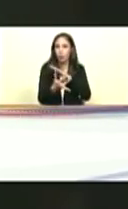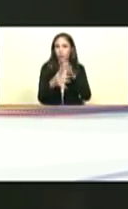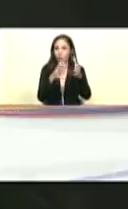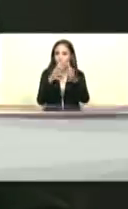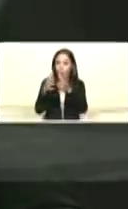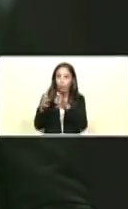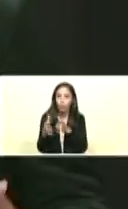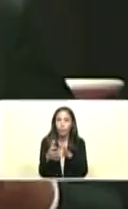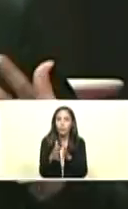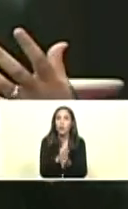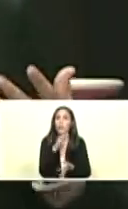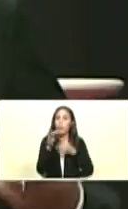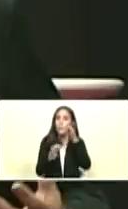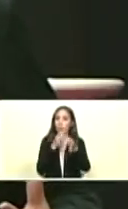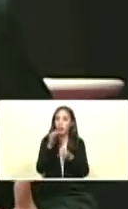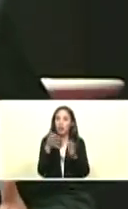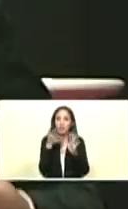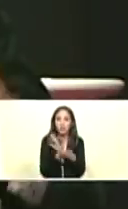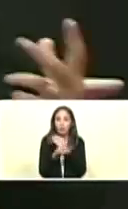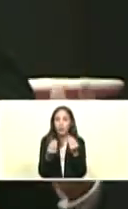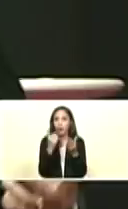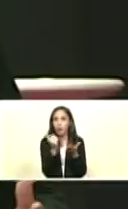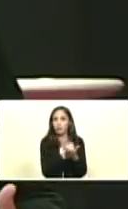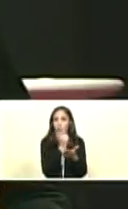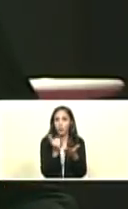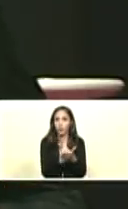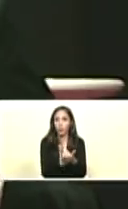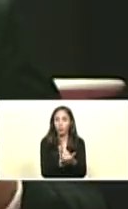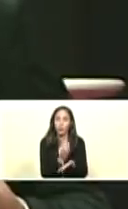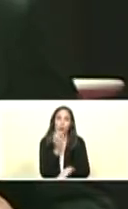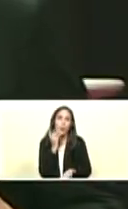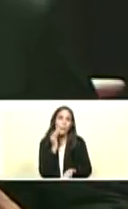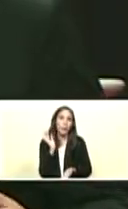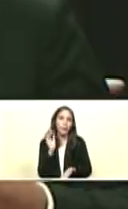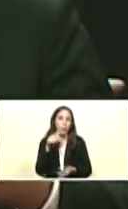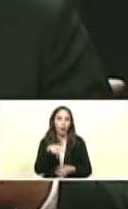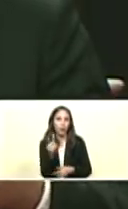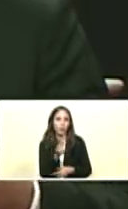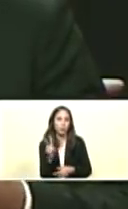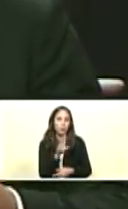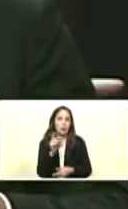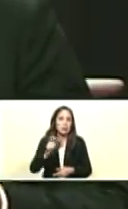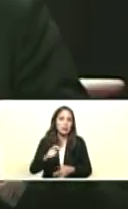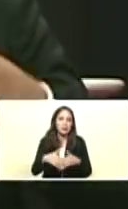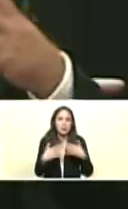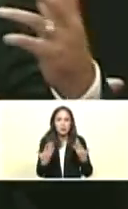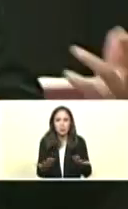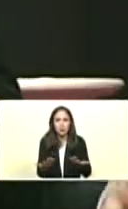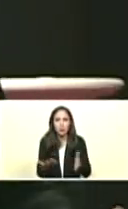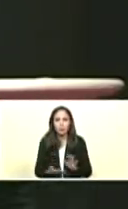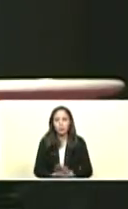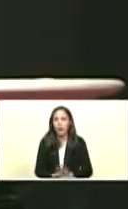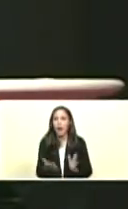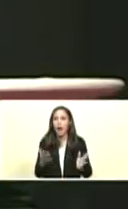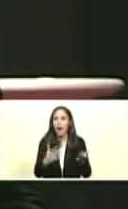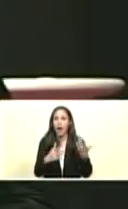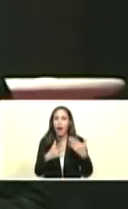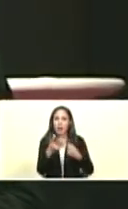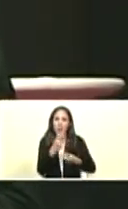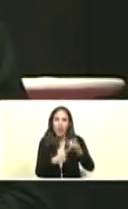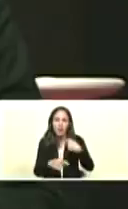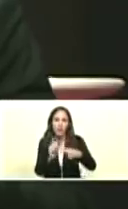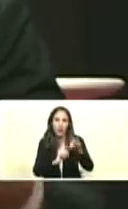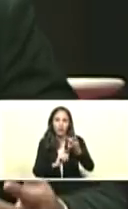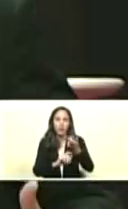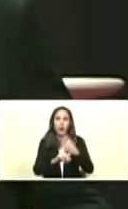de manuales. ¿De qué se trata? Venezuela no solo necesita con su criptoactivo de casas de intercambio internacionales,